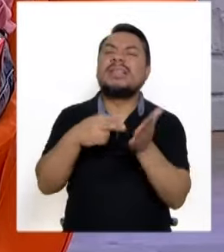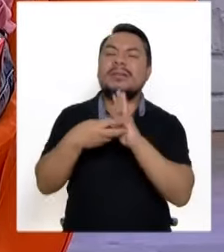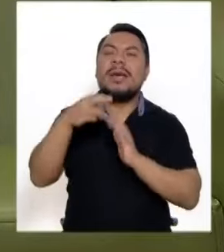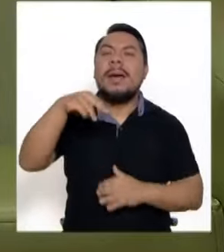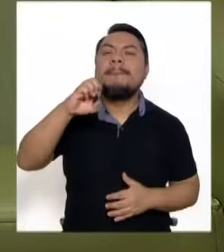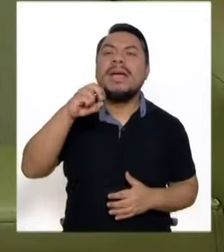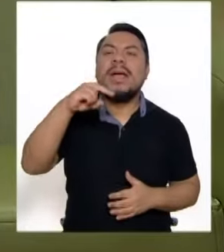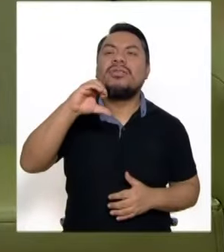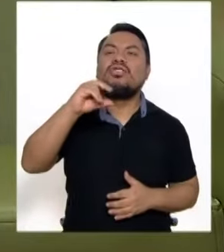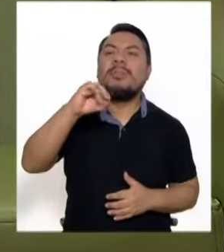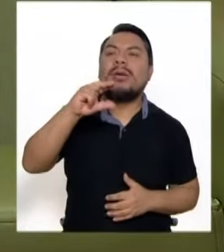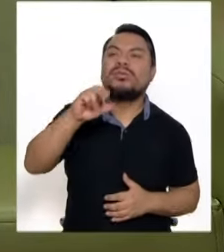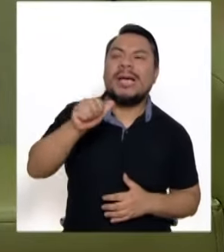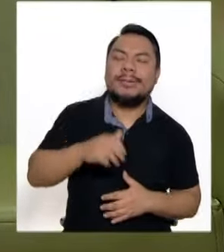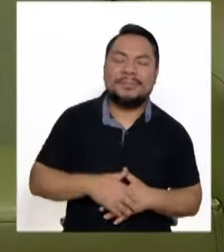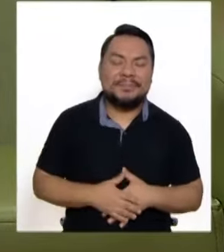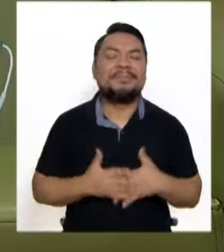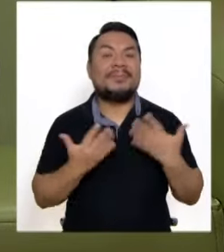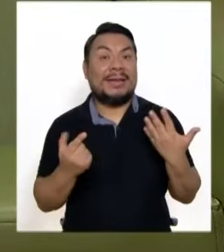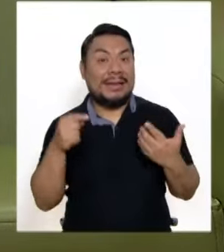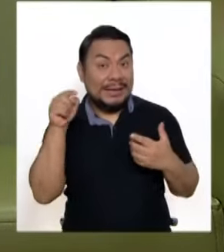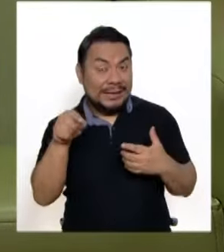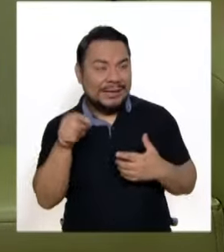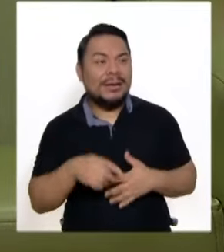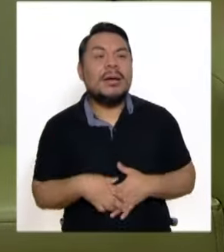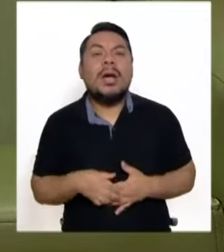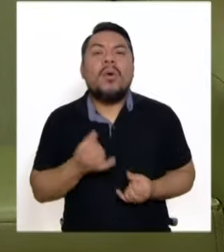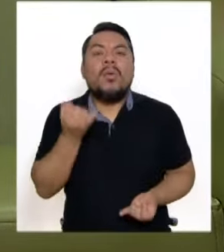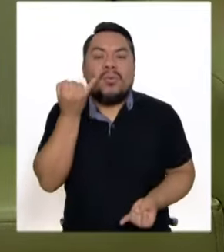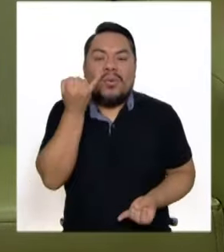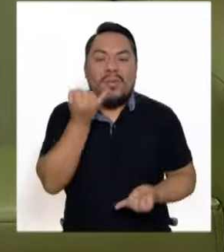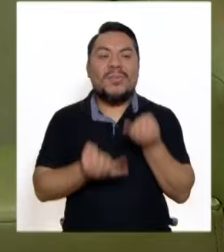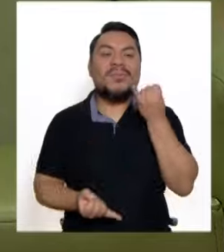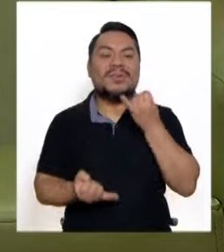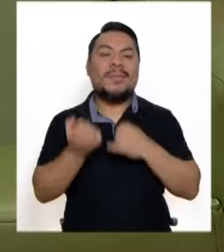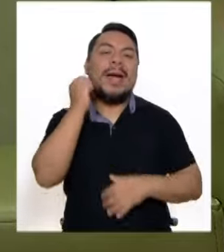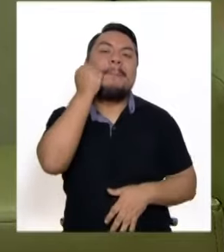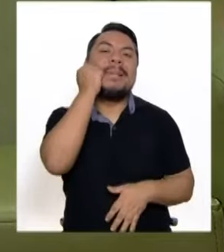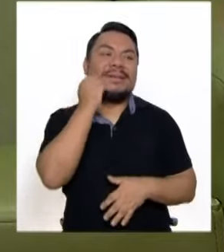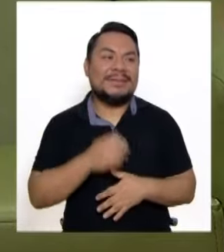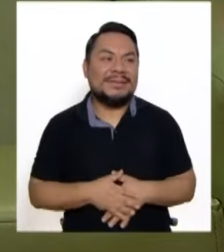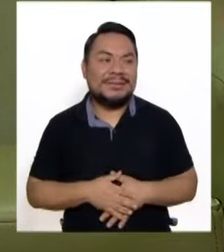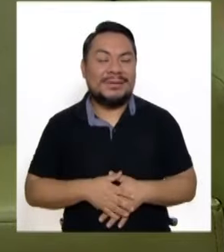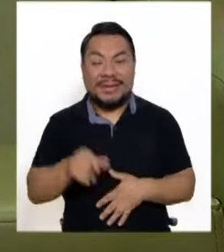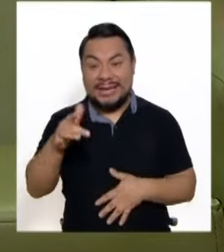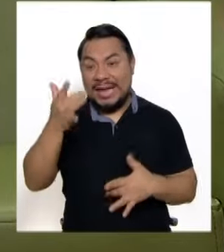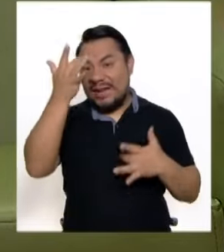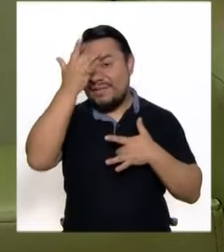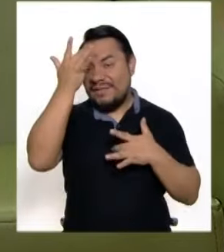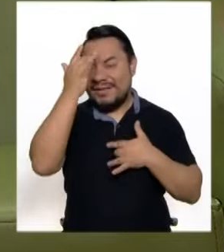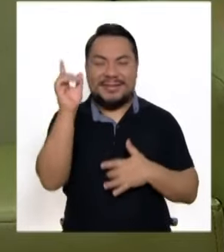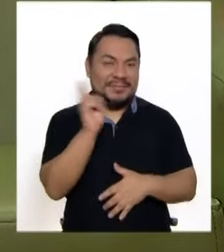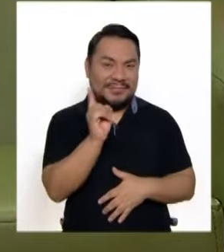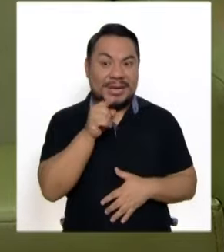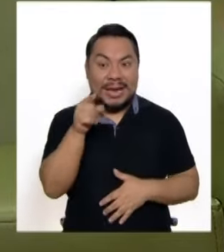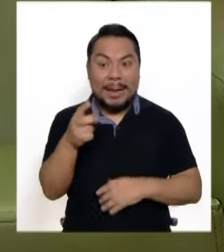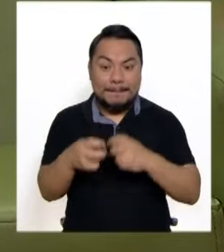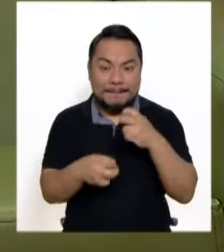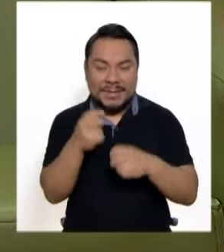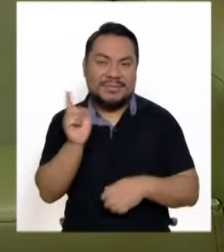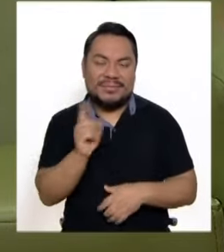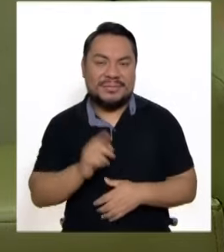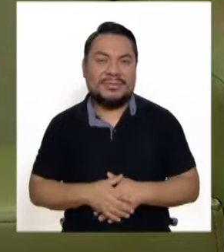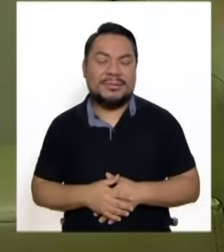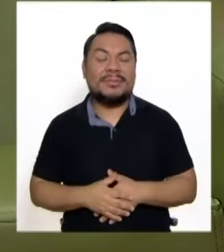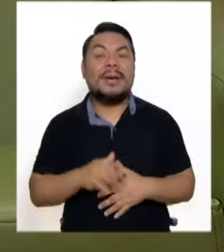la menopausia es simplemente la última menstruación. Okay. O sea que no es una enfermedad, no es un problema.